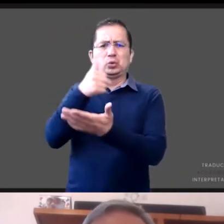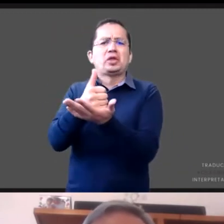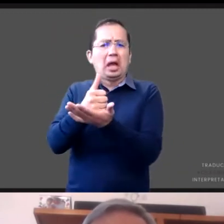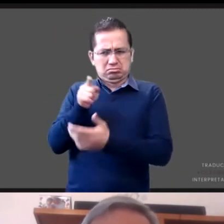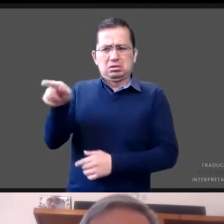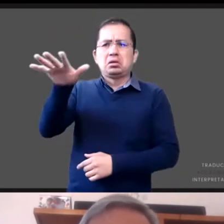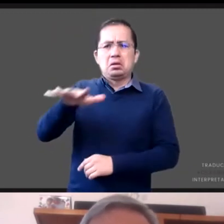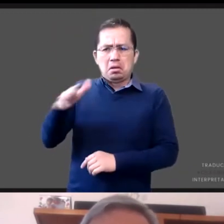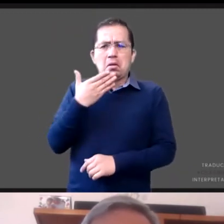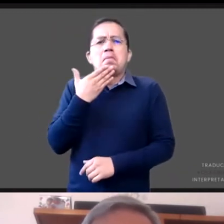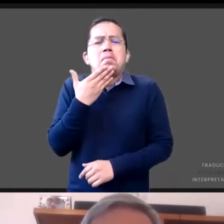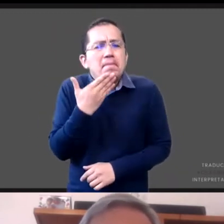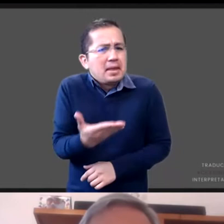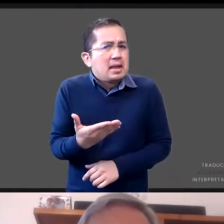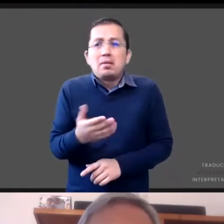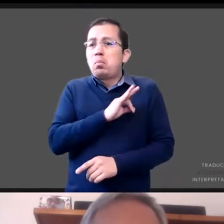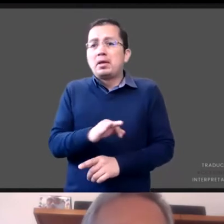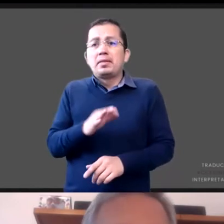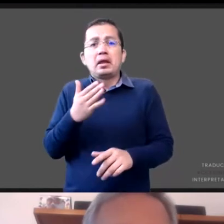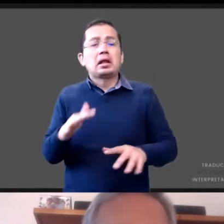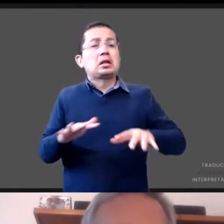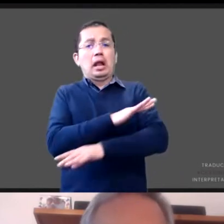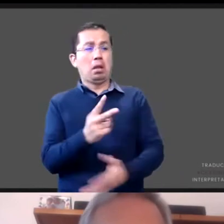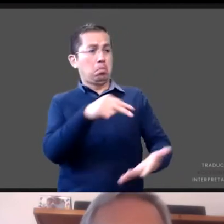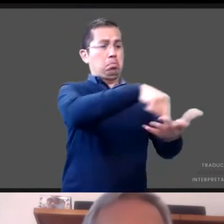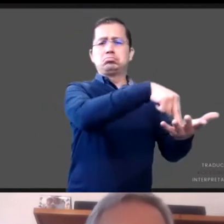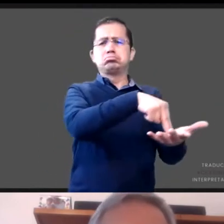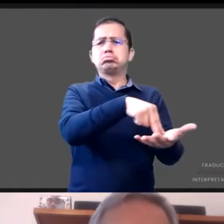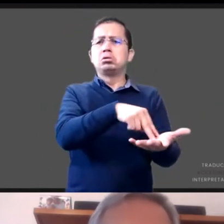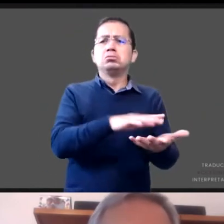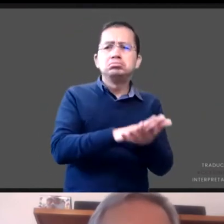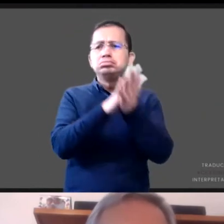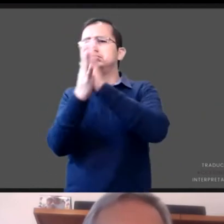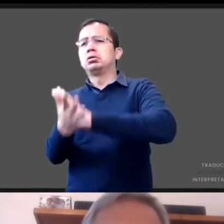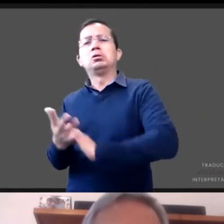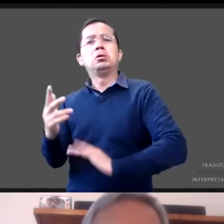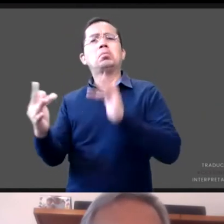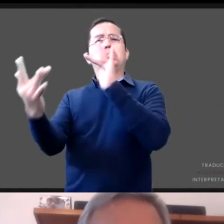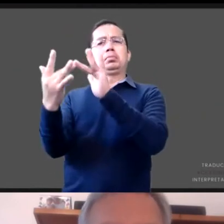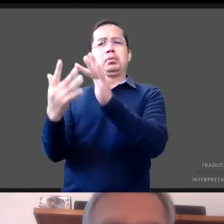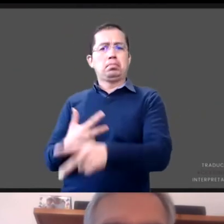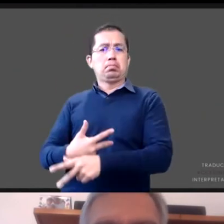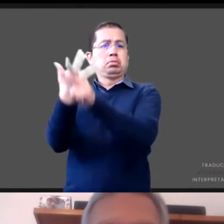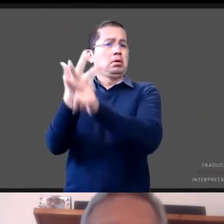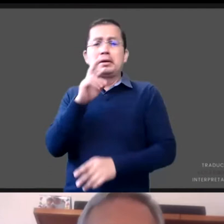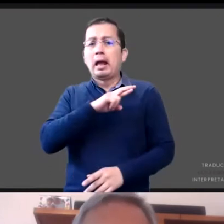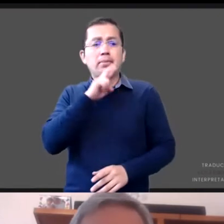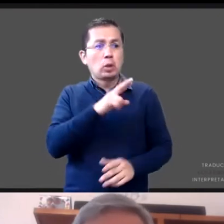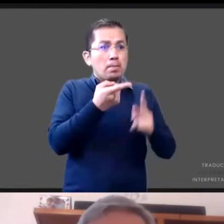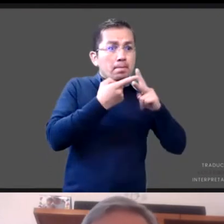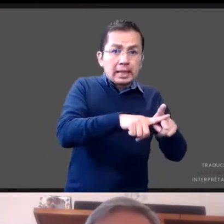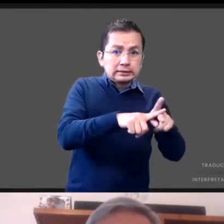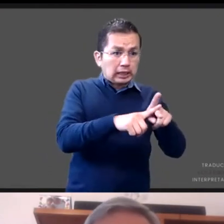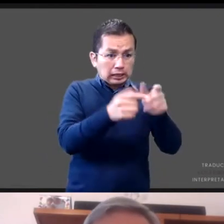casi inmediata al sistema digital, y al día siguiente, el primer día del encierro, ya se estaban dando clases